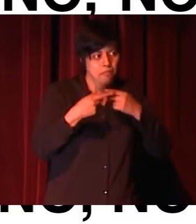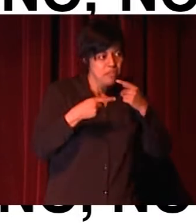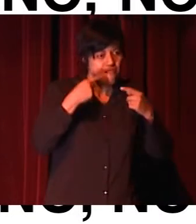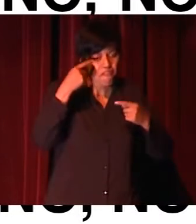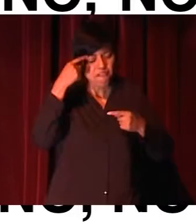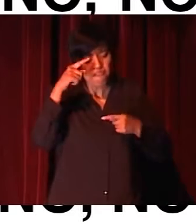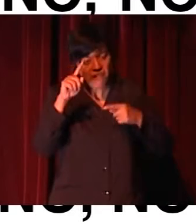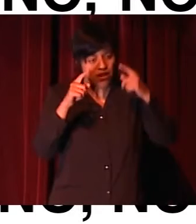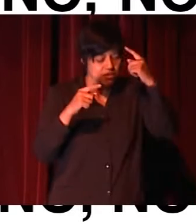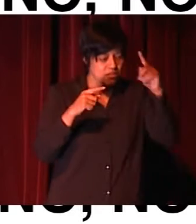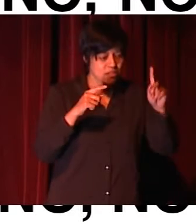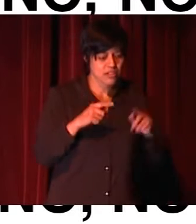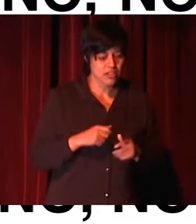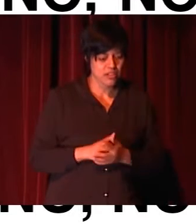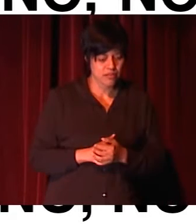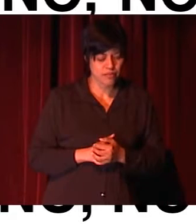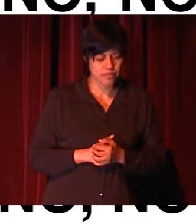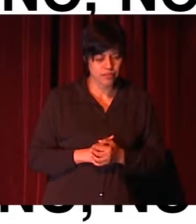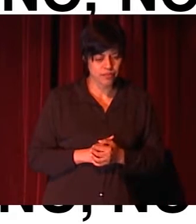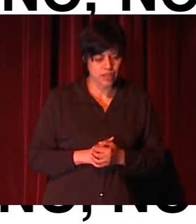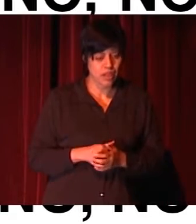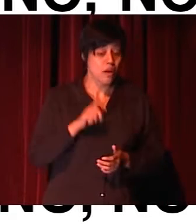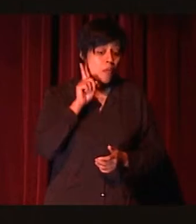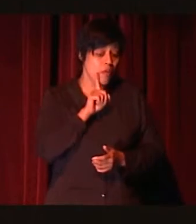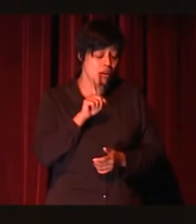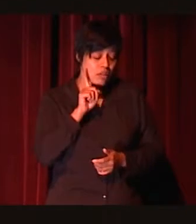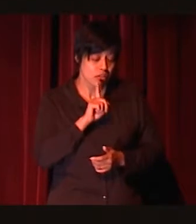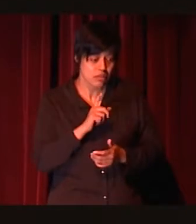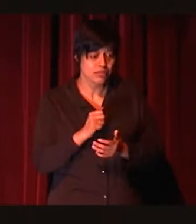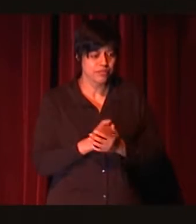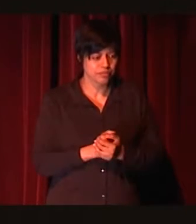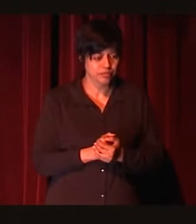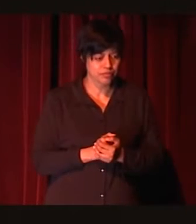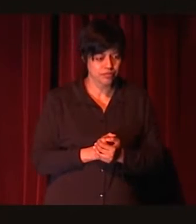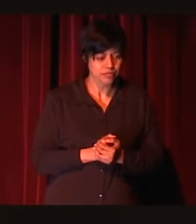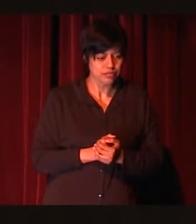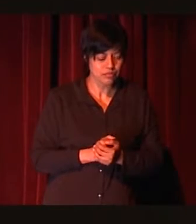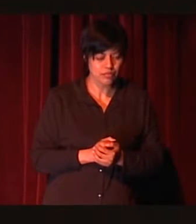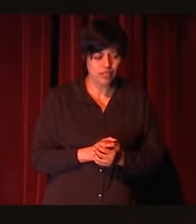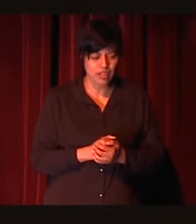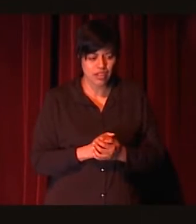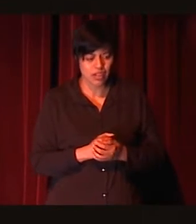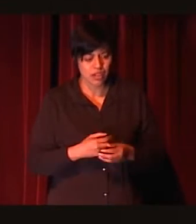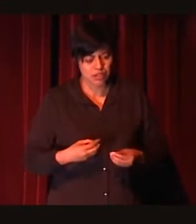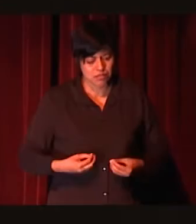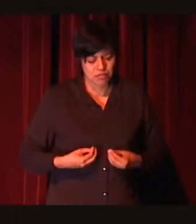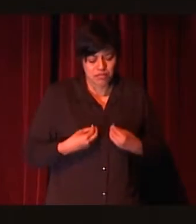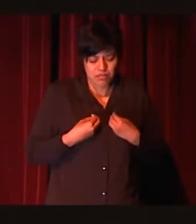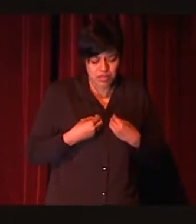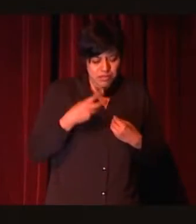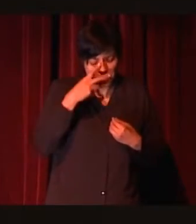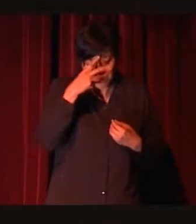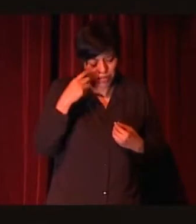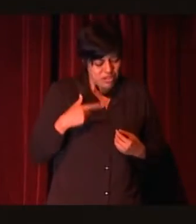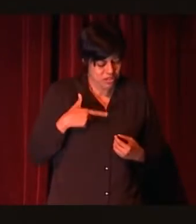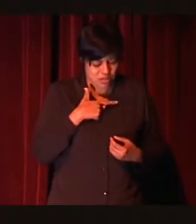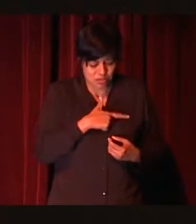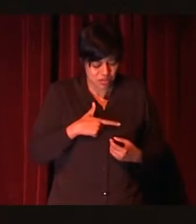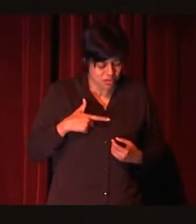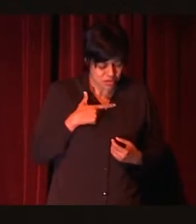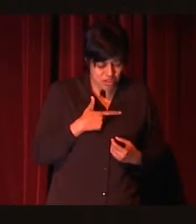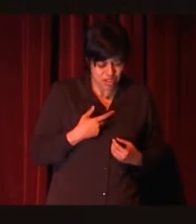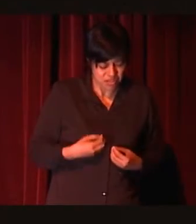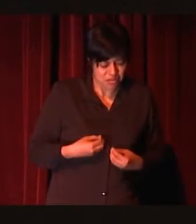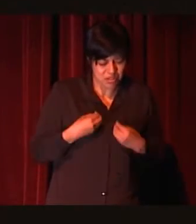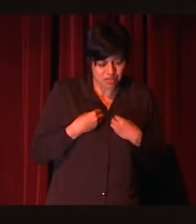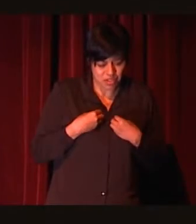específico de víctimas para las mujeres y la verdad no se me antoja para nada vivir en un país donde toda la responsabilidad y